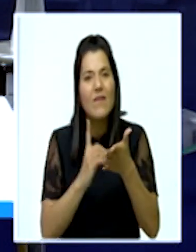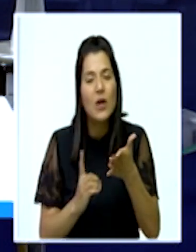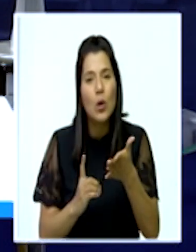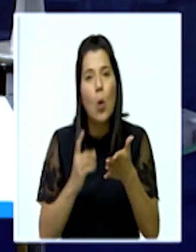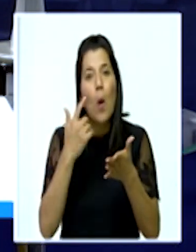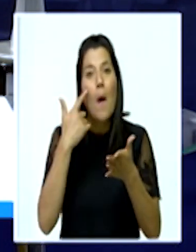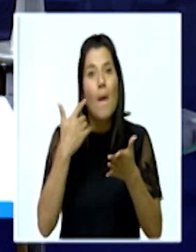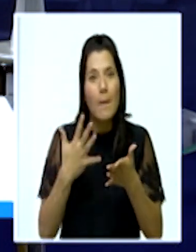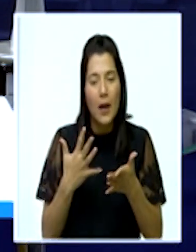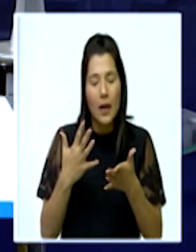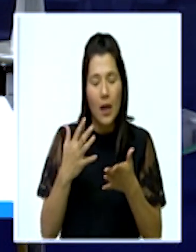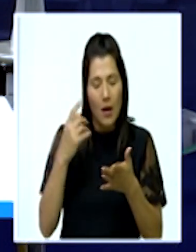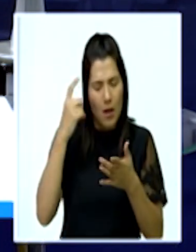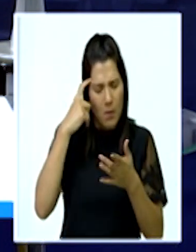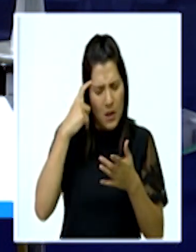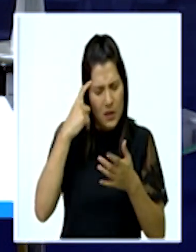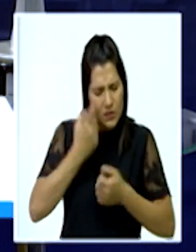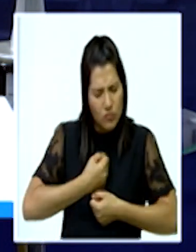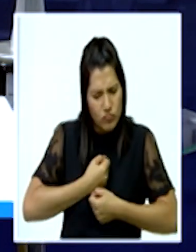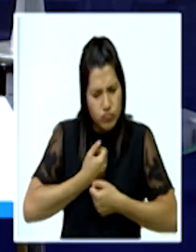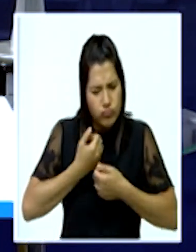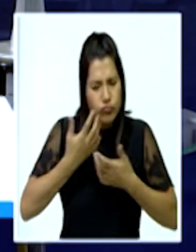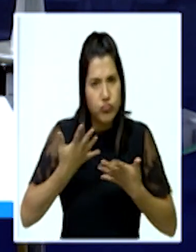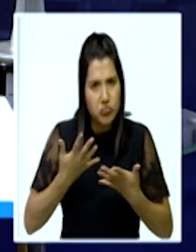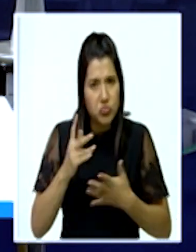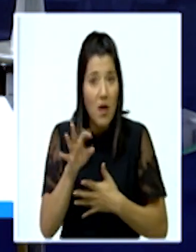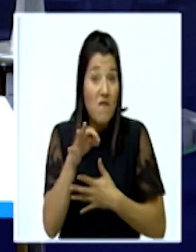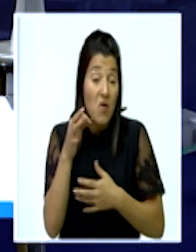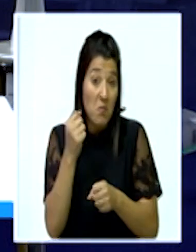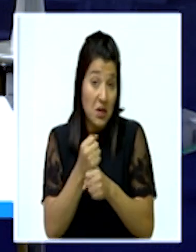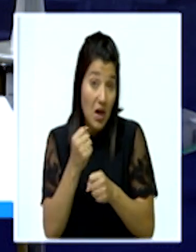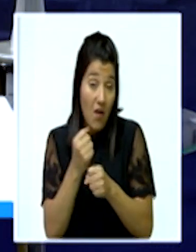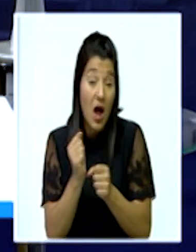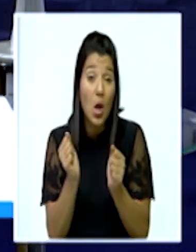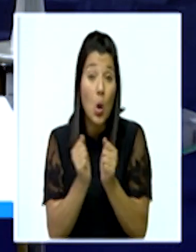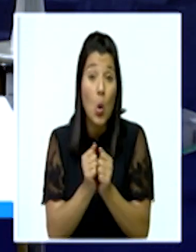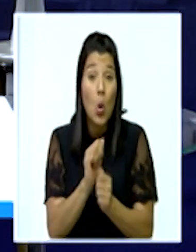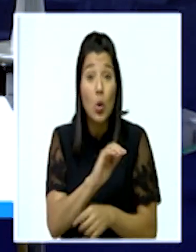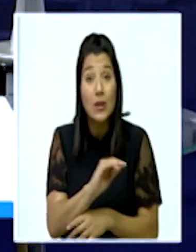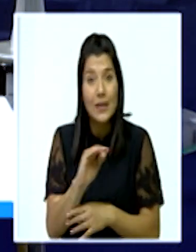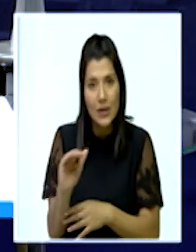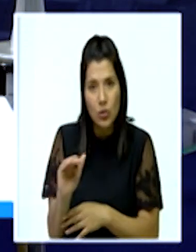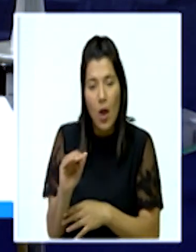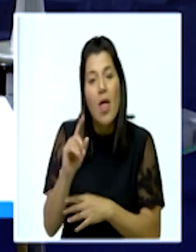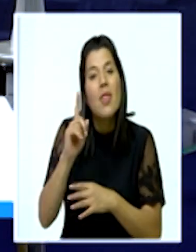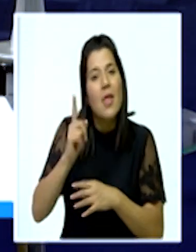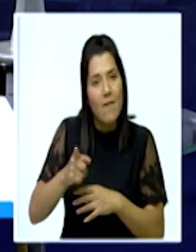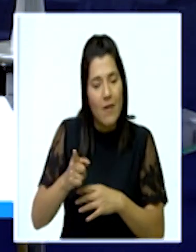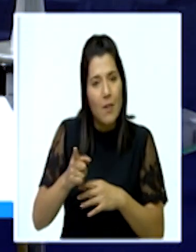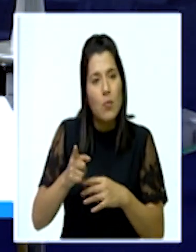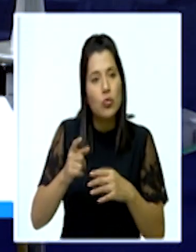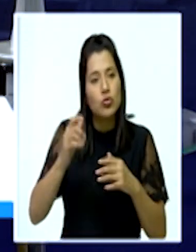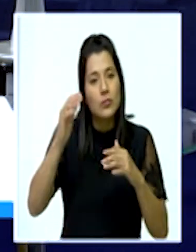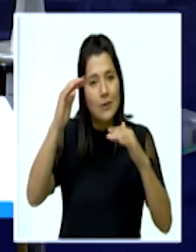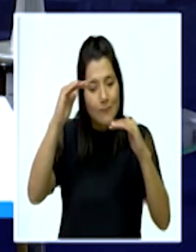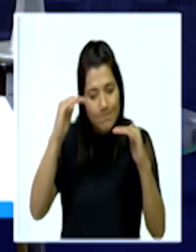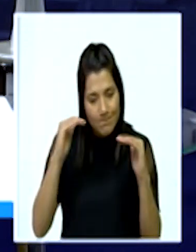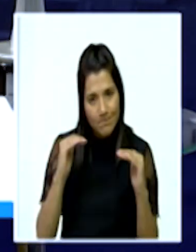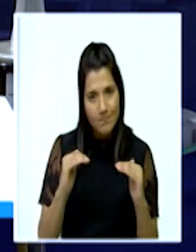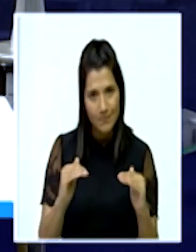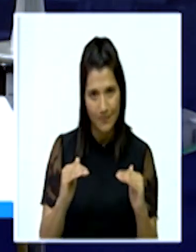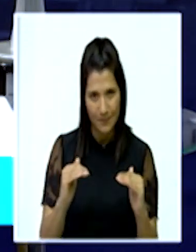pase al imaginario, y es una manera de trabajar fobias infantiles porque tenemos que bajar al nivel de ellos y fomentar el diálogo para